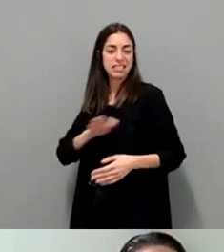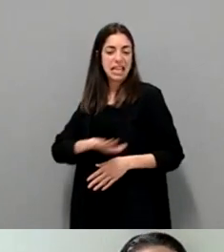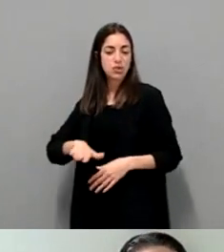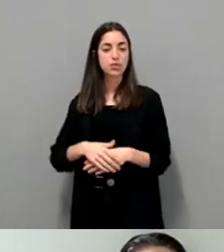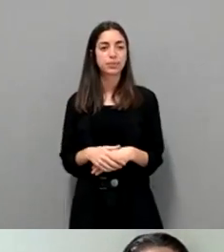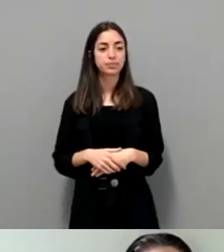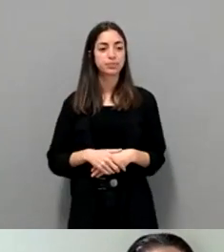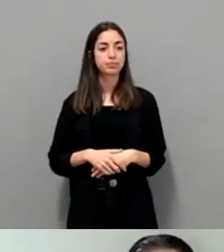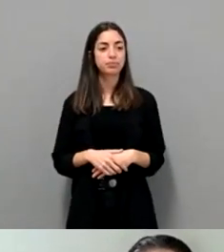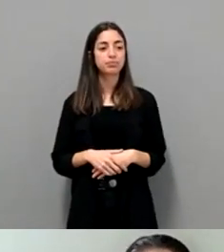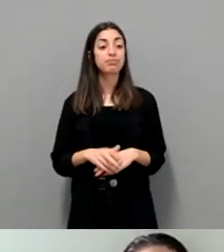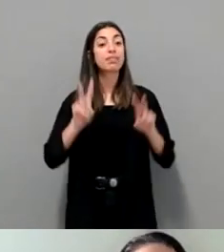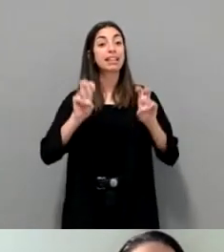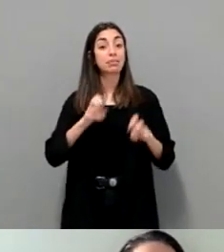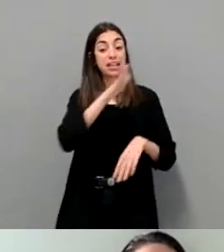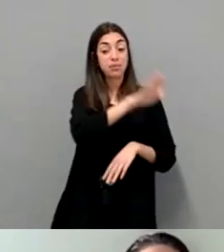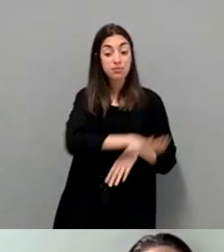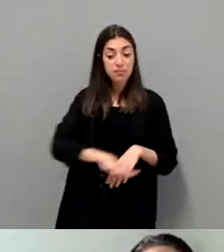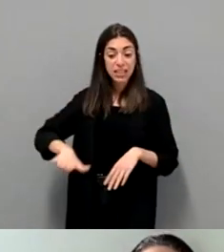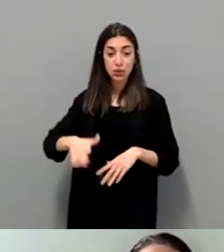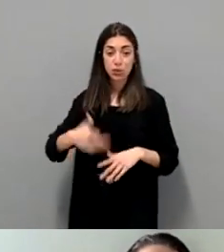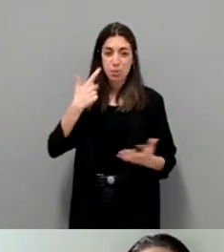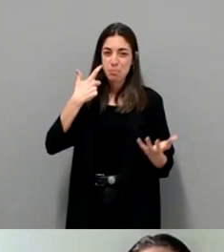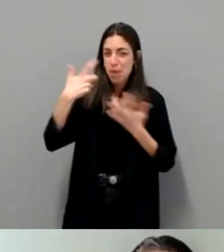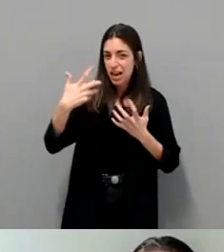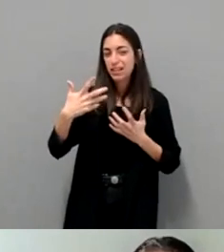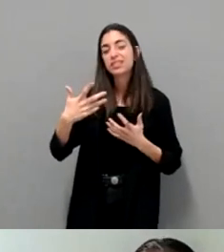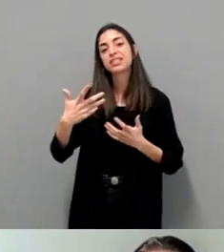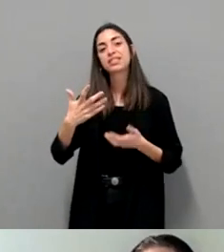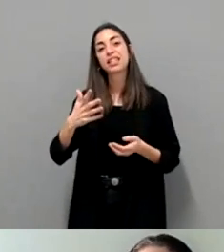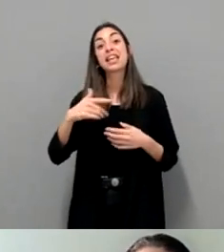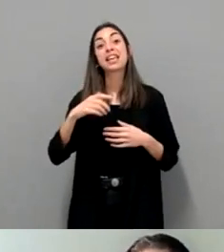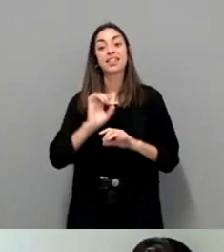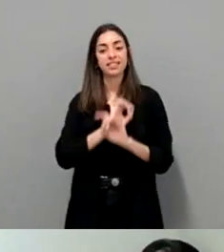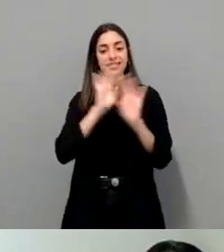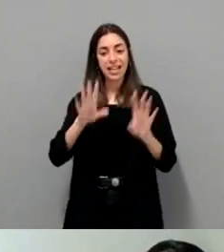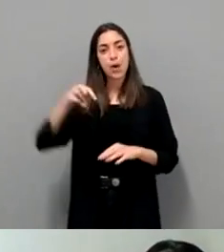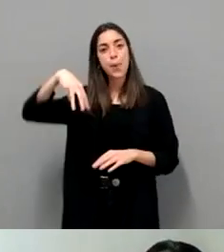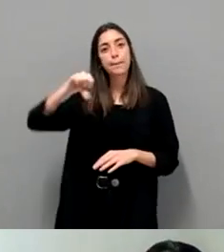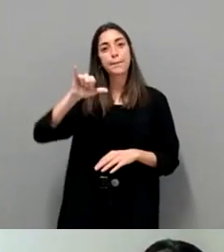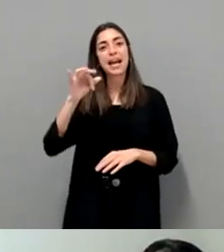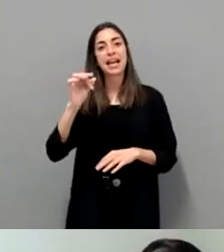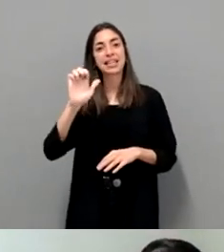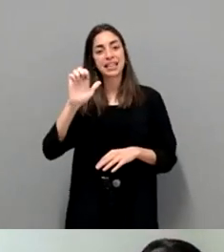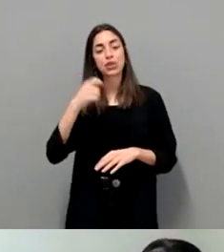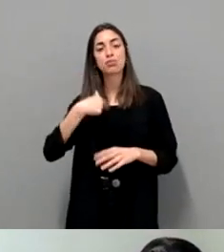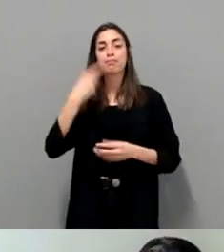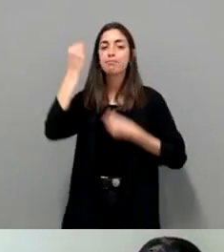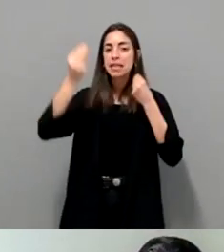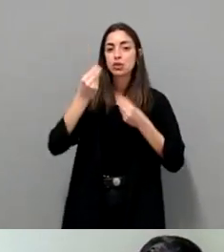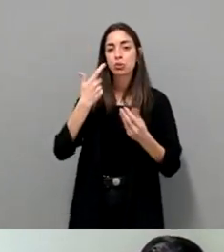Esa infantilización tan presente, ¿no? Y que efectivamente, Maite, yo creo que se acentúa